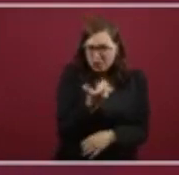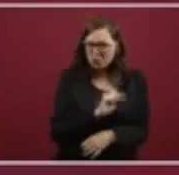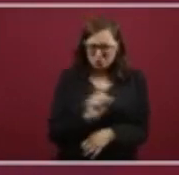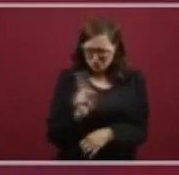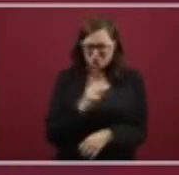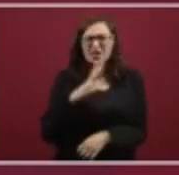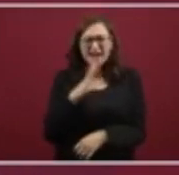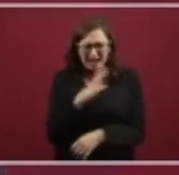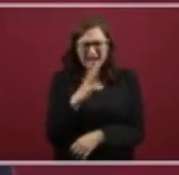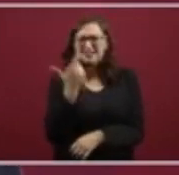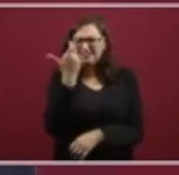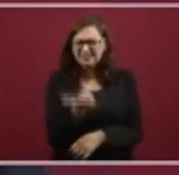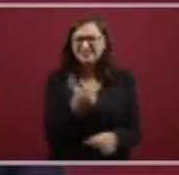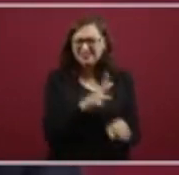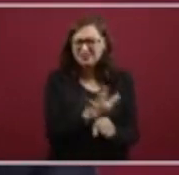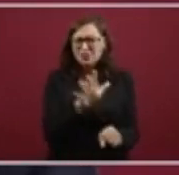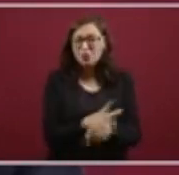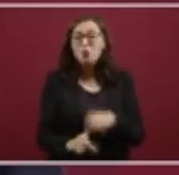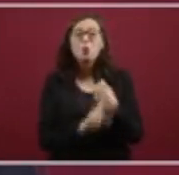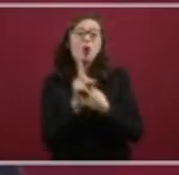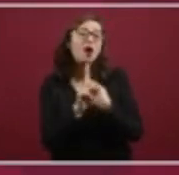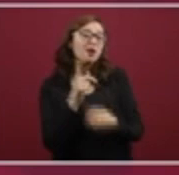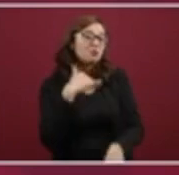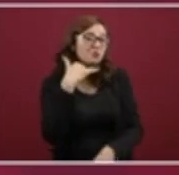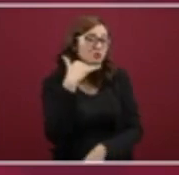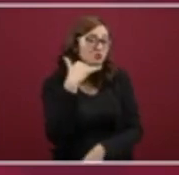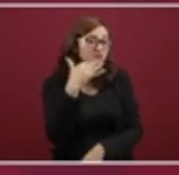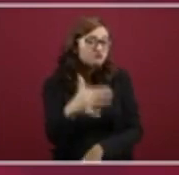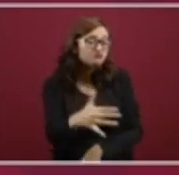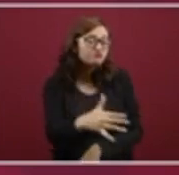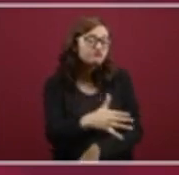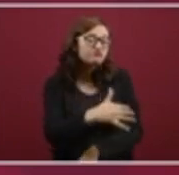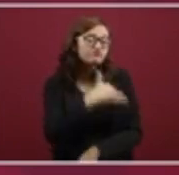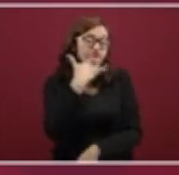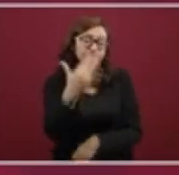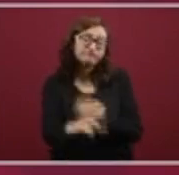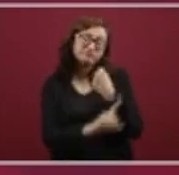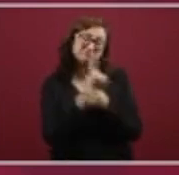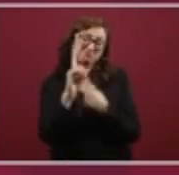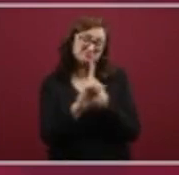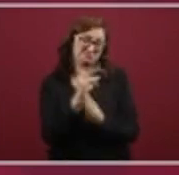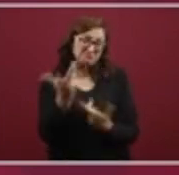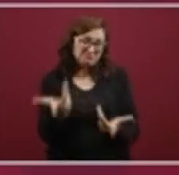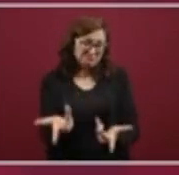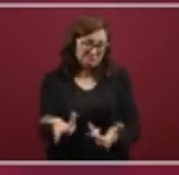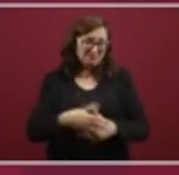presupuesto, es un problema de corrupción. Si